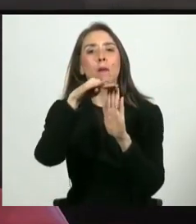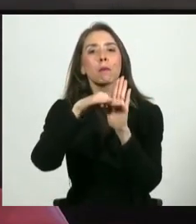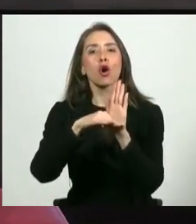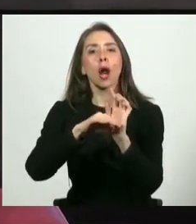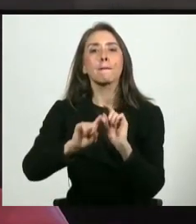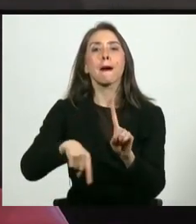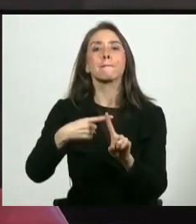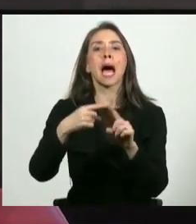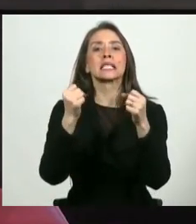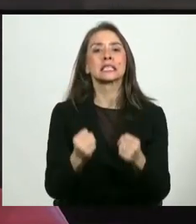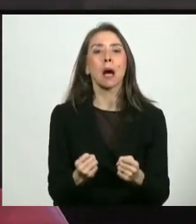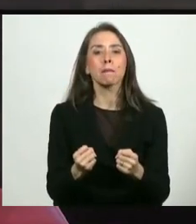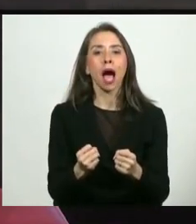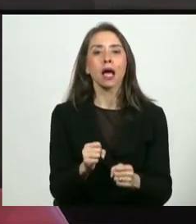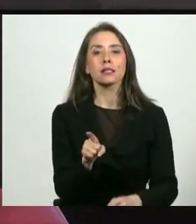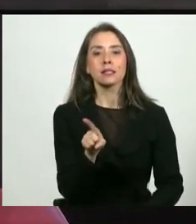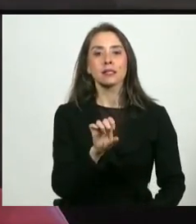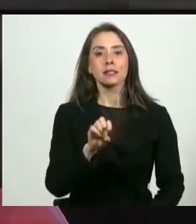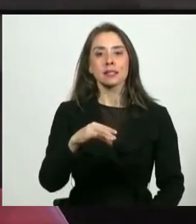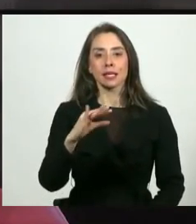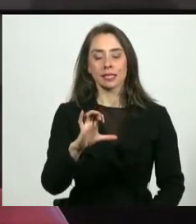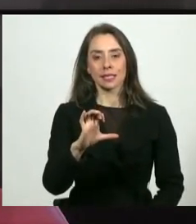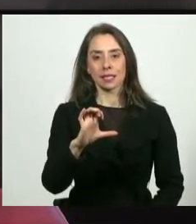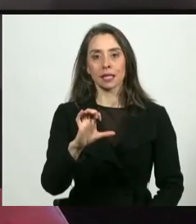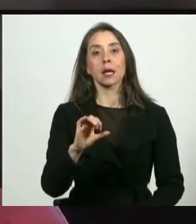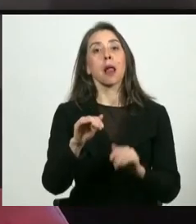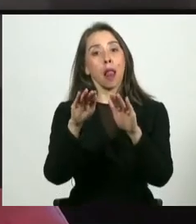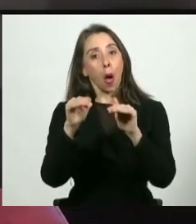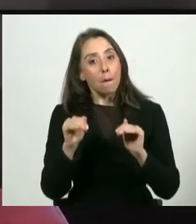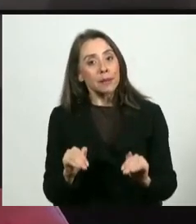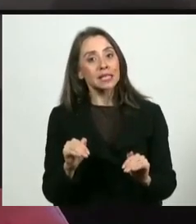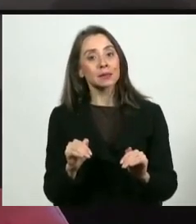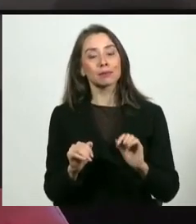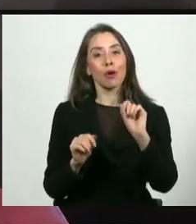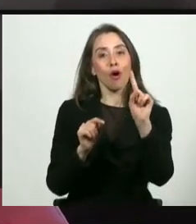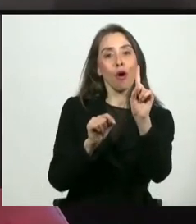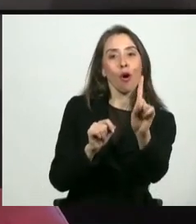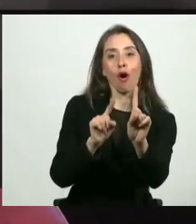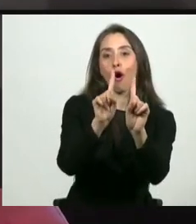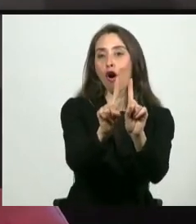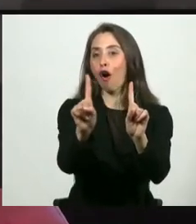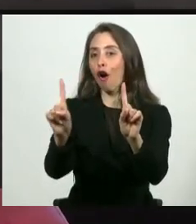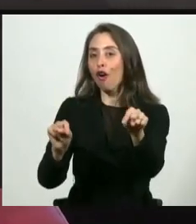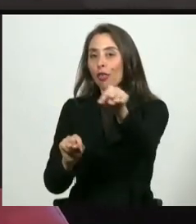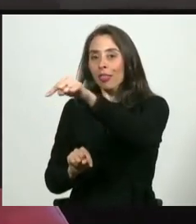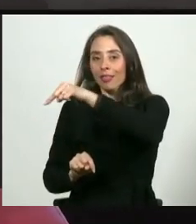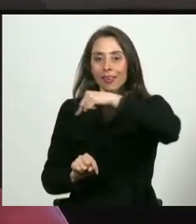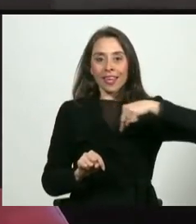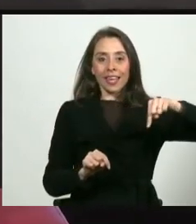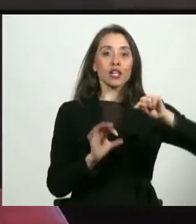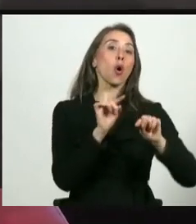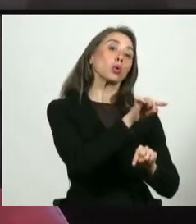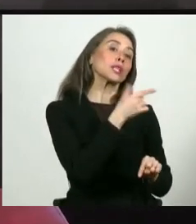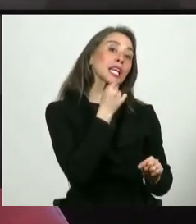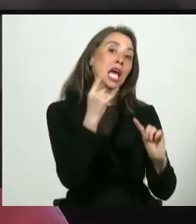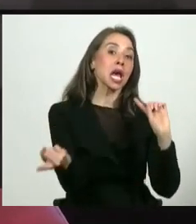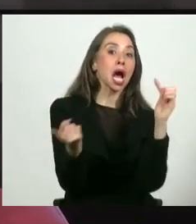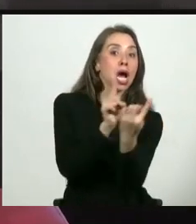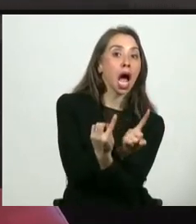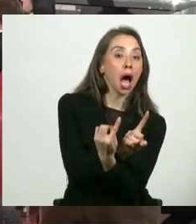Capaz del CENSE? En el mismo orden en que estuvimos, a no ser que ustedes deseen